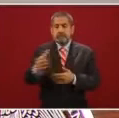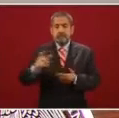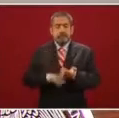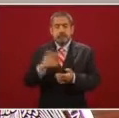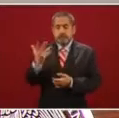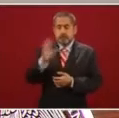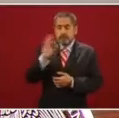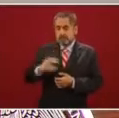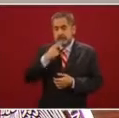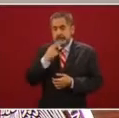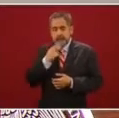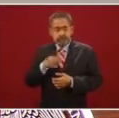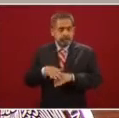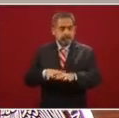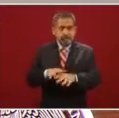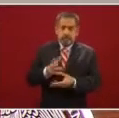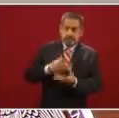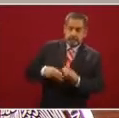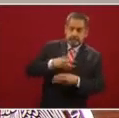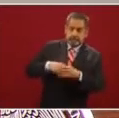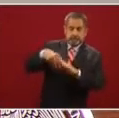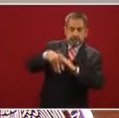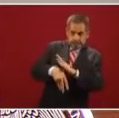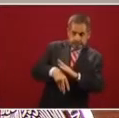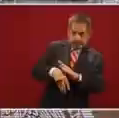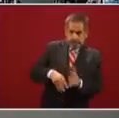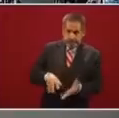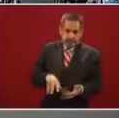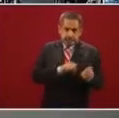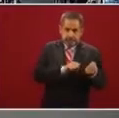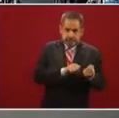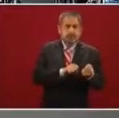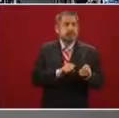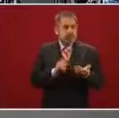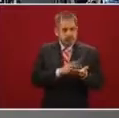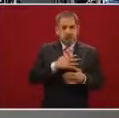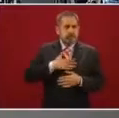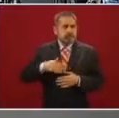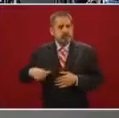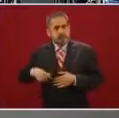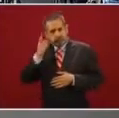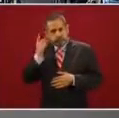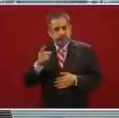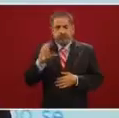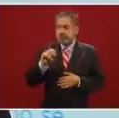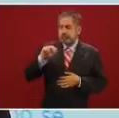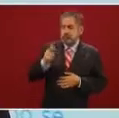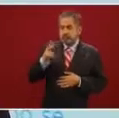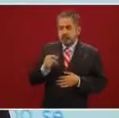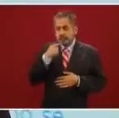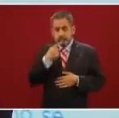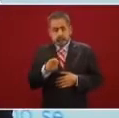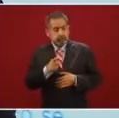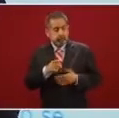de eficiencia. Entonces, esa agua se recuperaría, esa agua se tendría que regresar al Estado y con agua procedería a la clausura